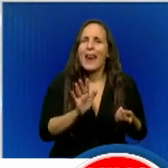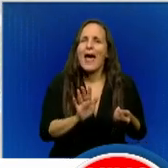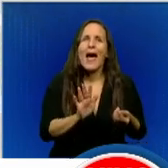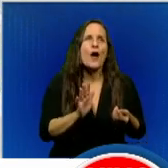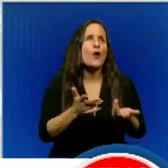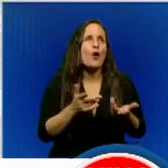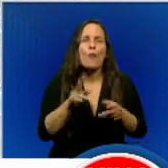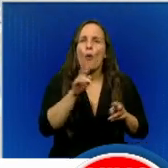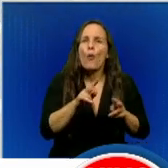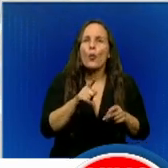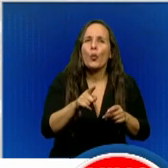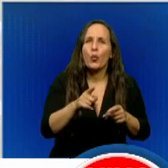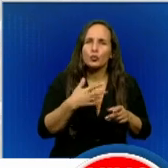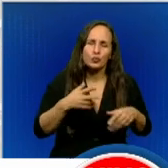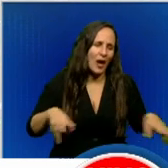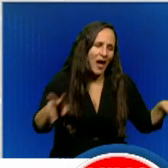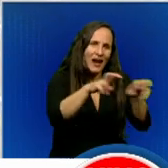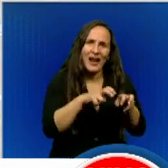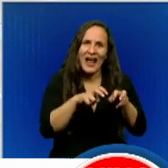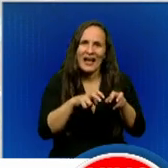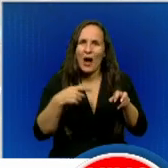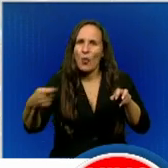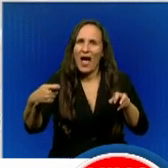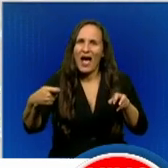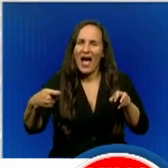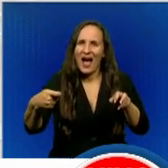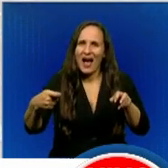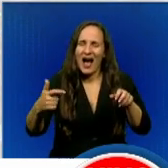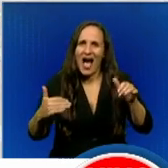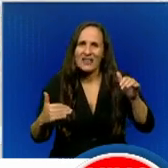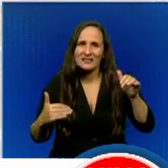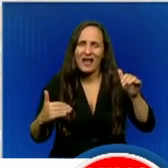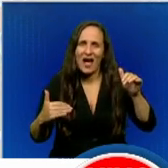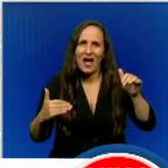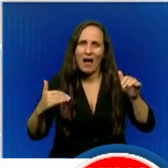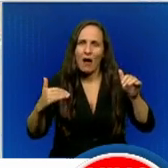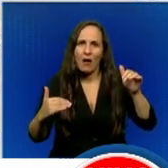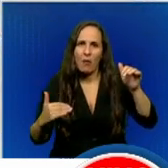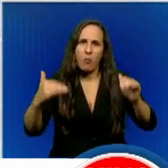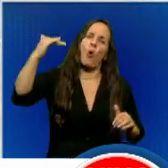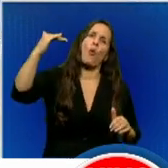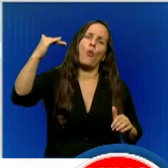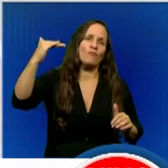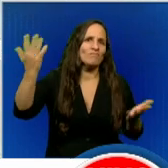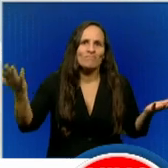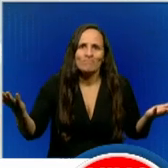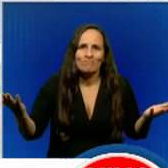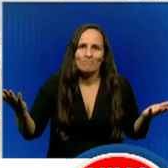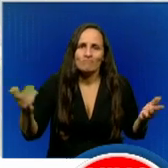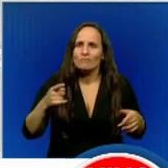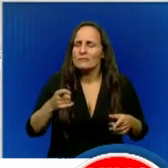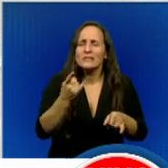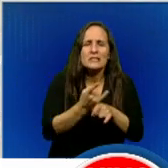y el déficit fiscal siempre viene el apriete por el lado de mayores recursos mayores impuestos mayor presión